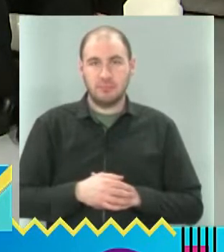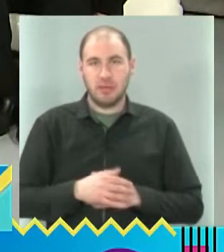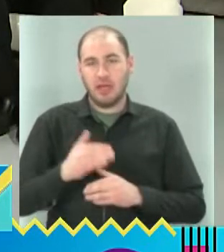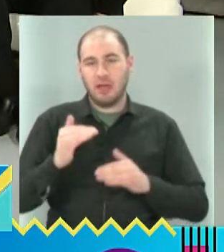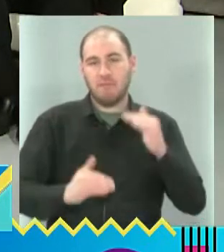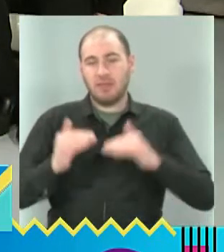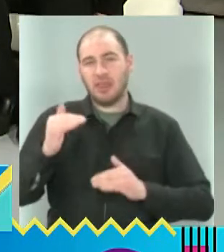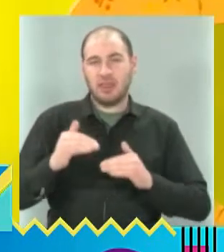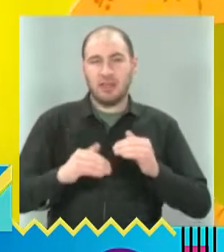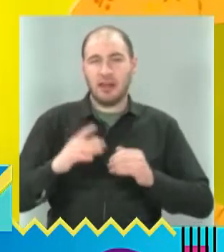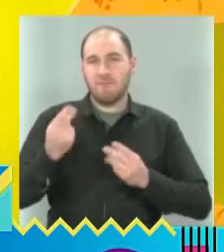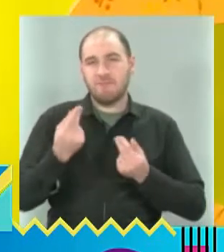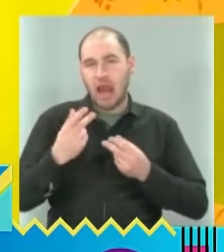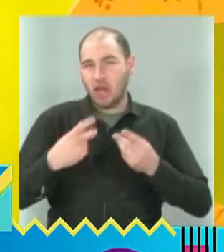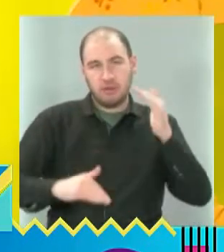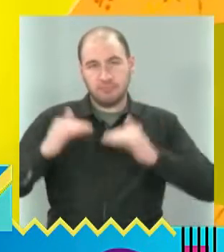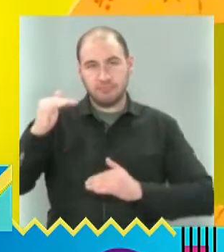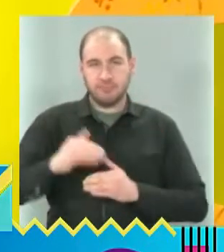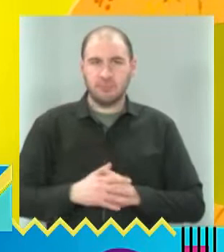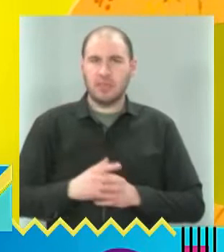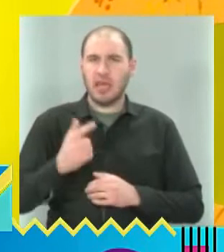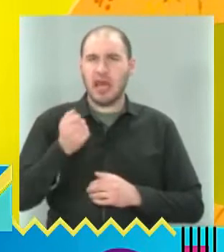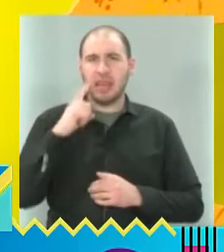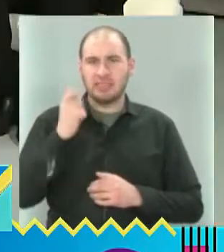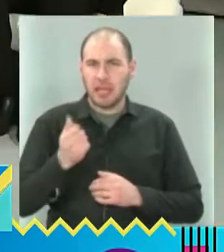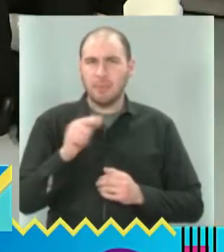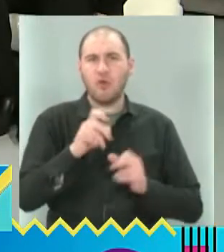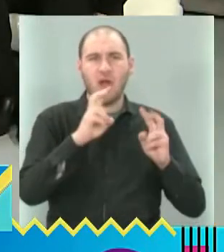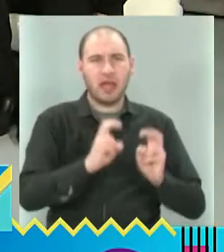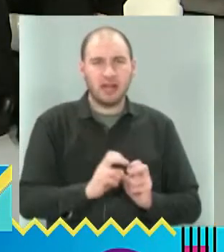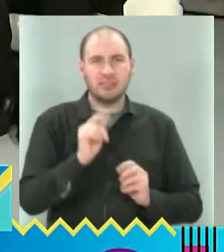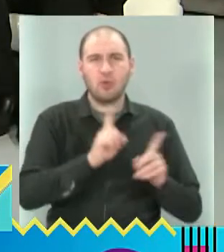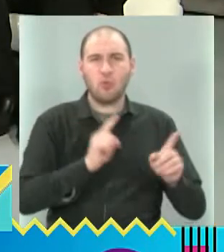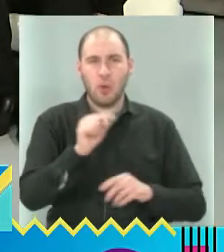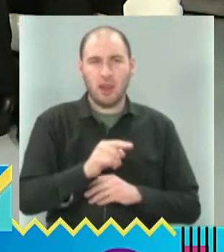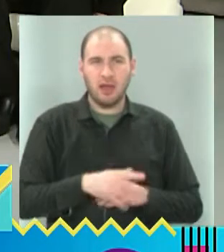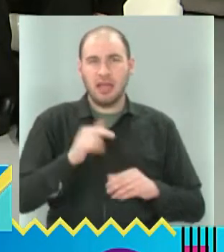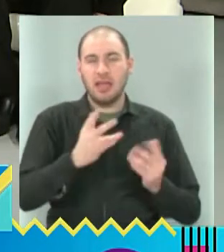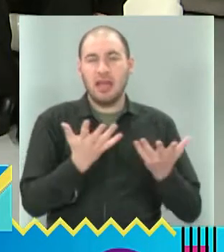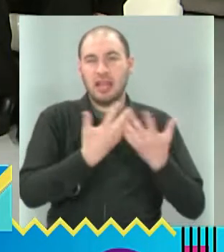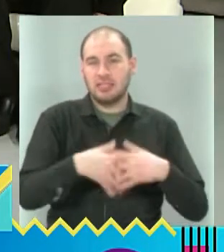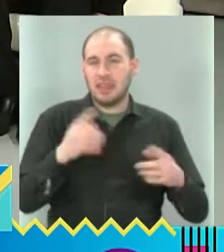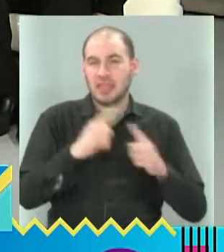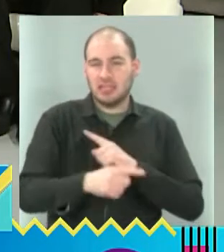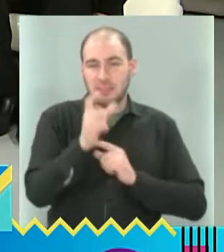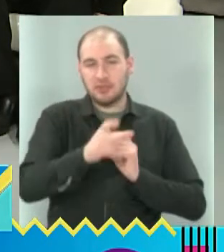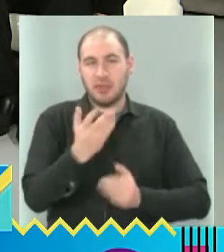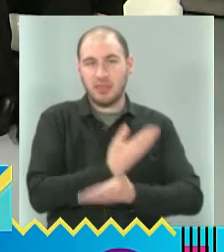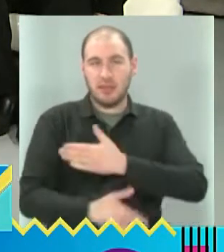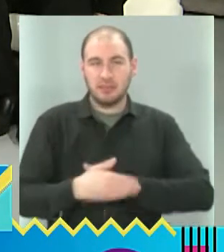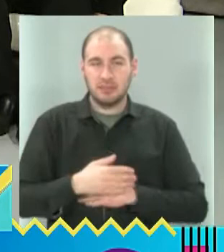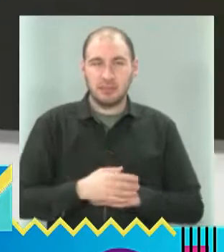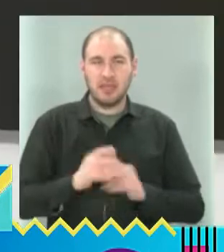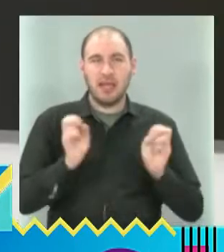vigencia jurídica, otro valor jurídico, ¿no? Bien. Alicia, ¿qué análisis haces vos en esta relación directa que tenés con personas con discapacidad